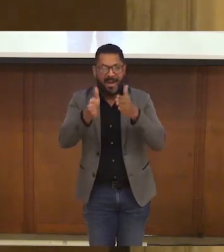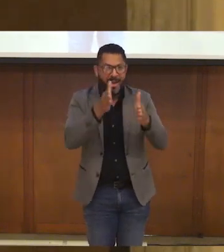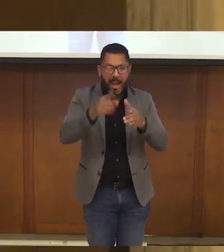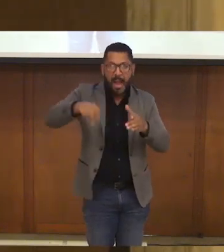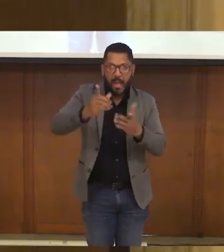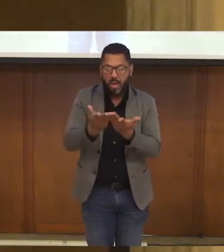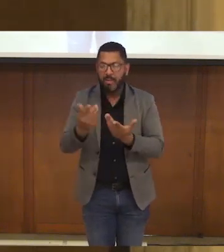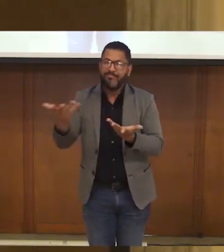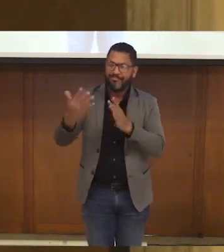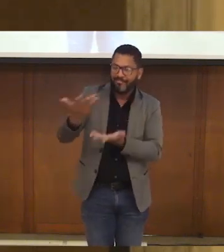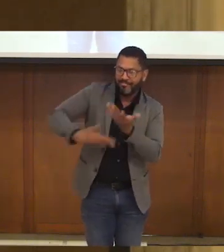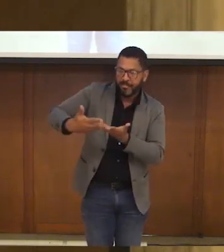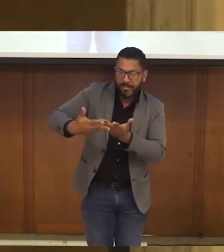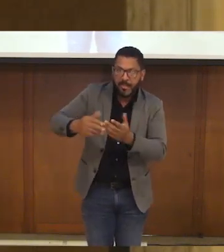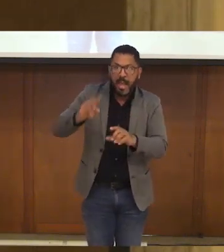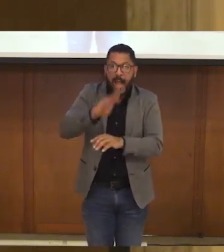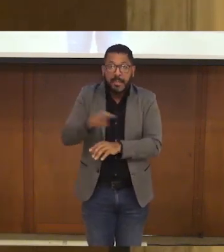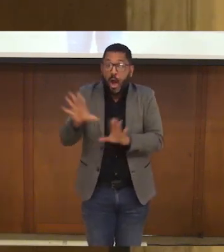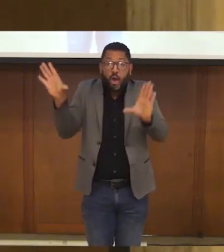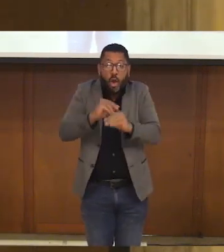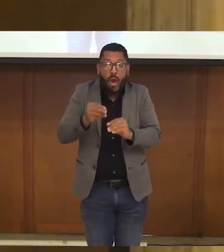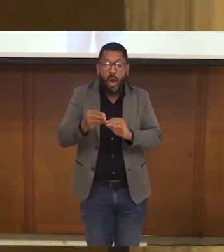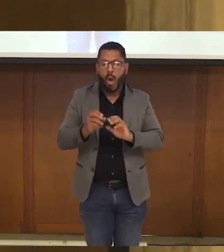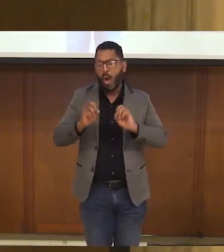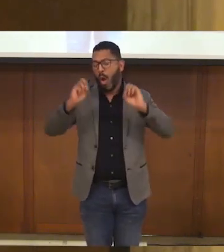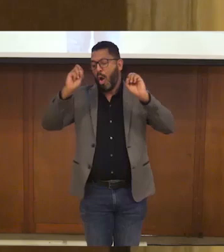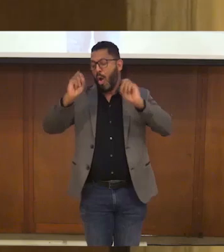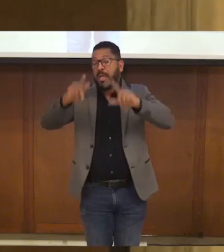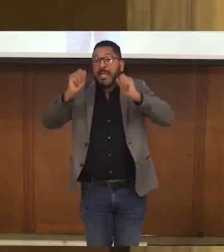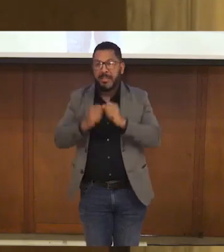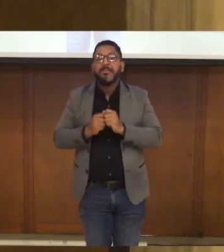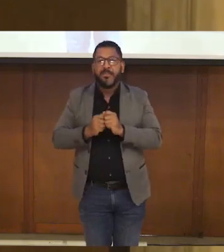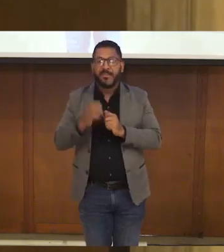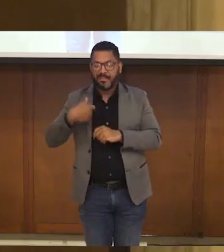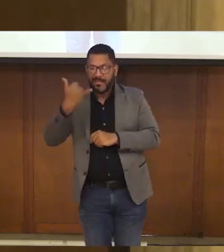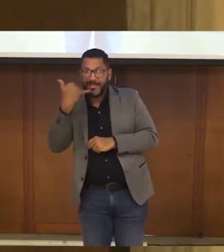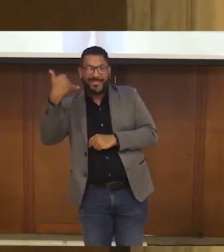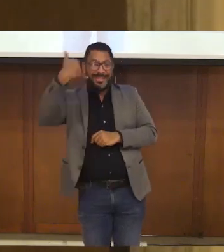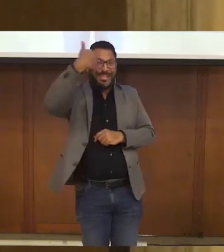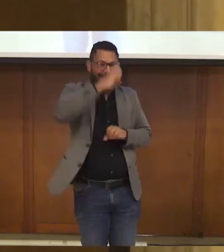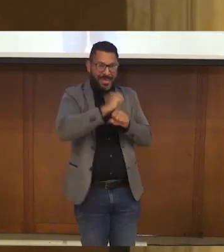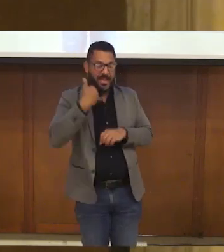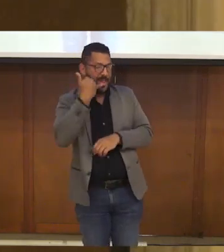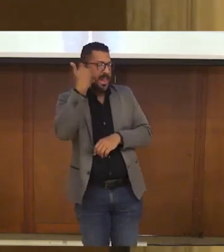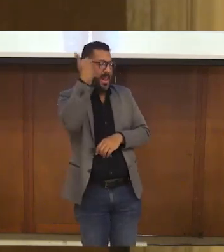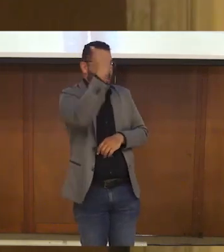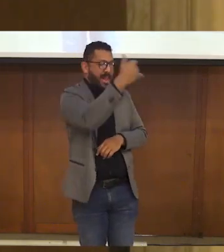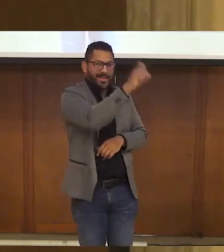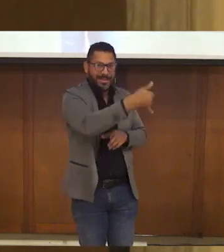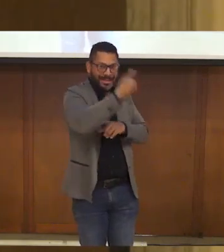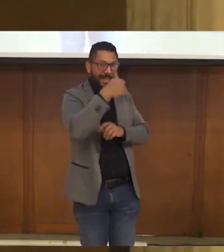los colegios donde te están leyendo. Bueno, efectivamente yo llegué esa tarde y llamé a la chica de